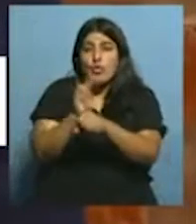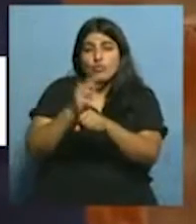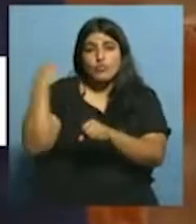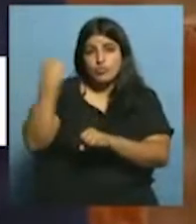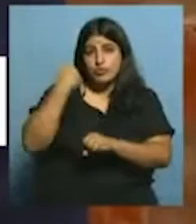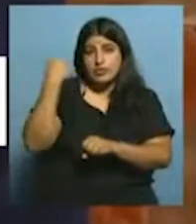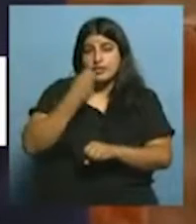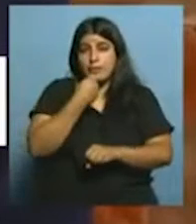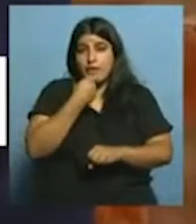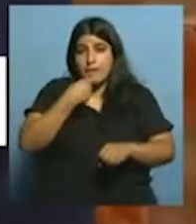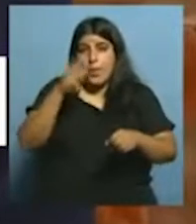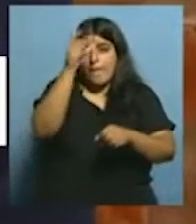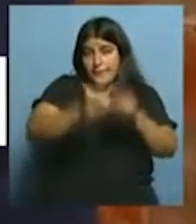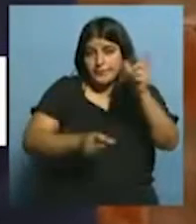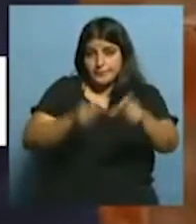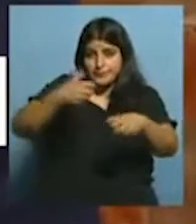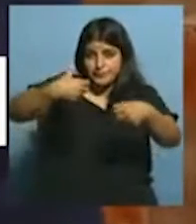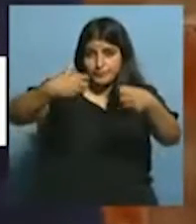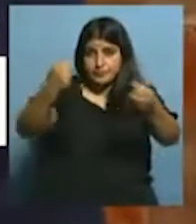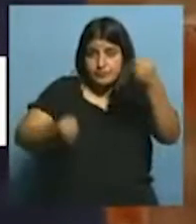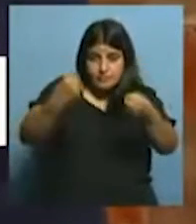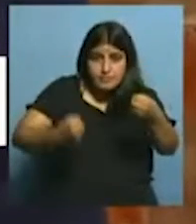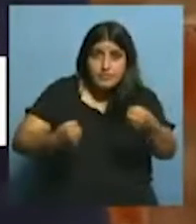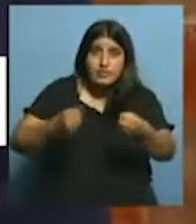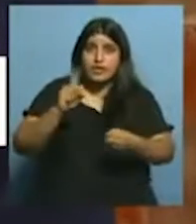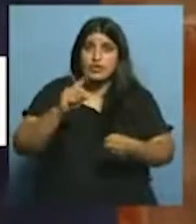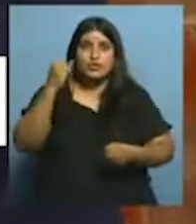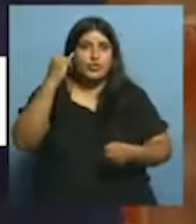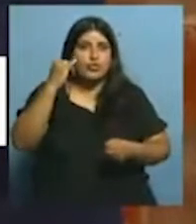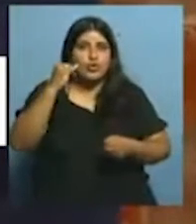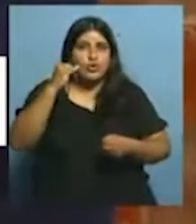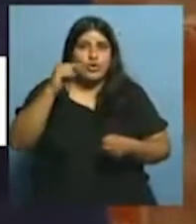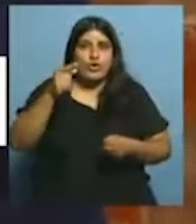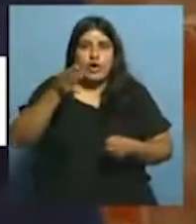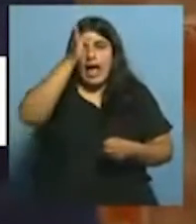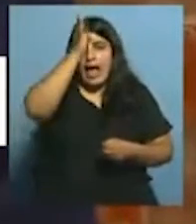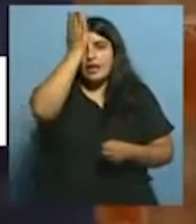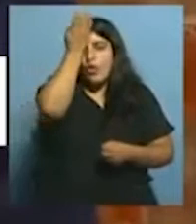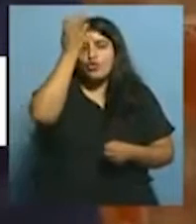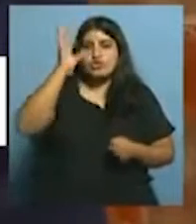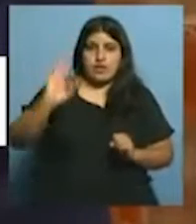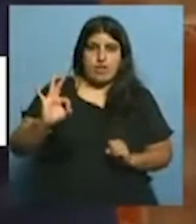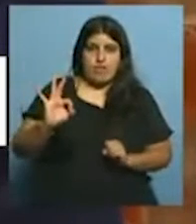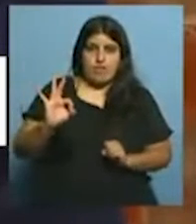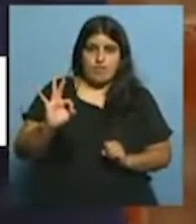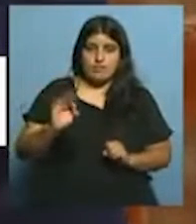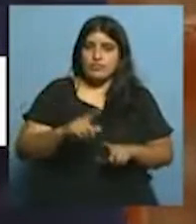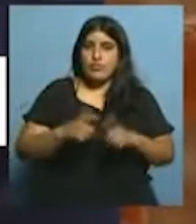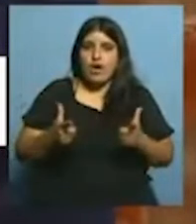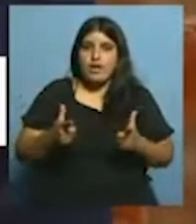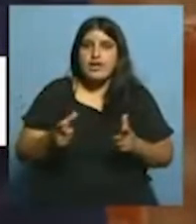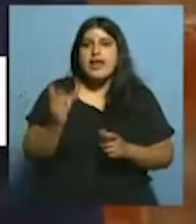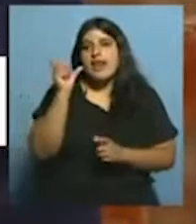quienes conducen vehículos no tienen que tener graduación alcohólica en la sangre, tienen que llevar